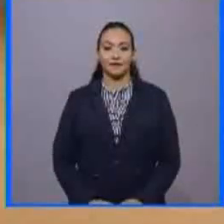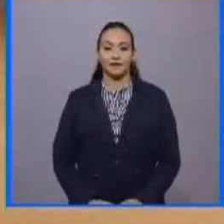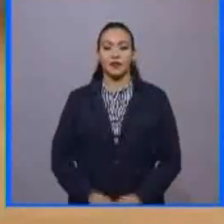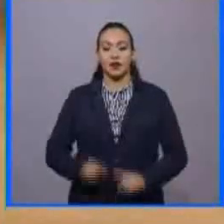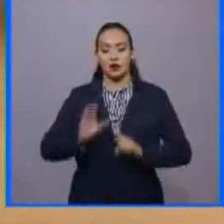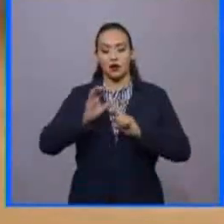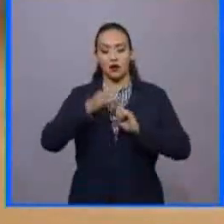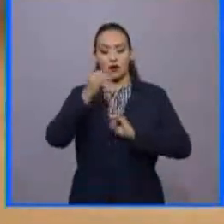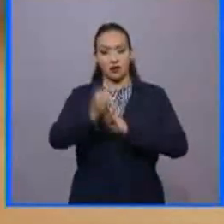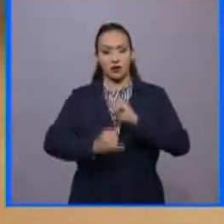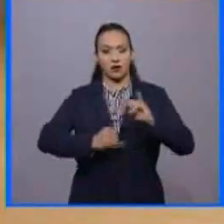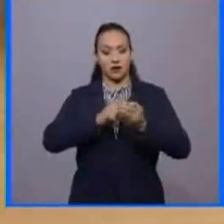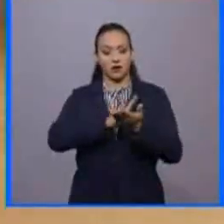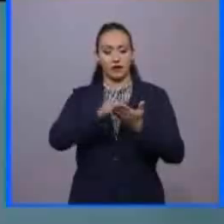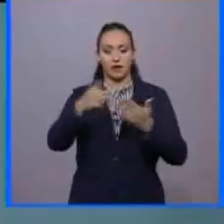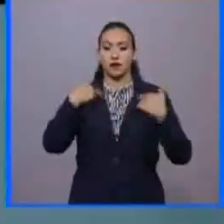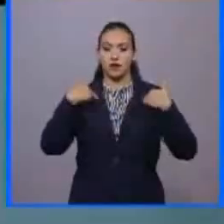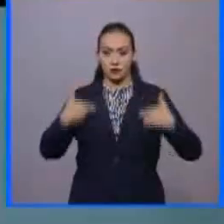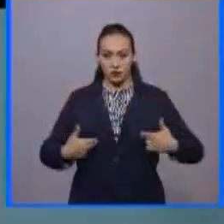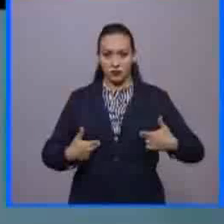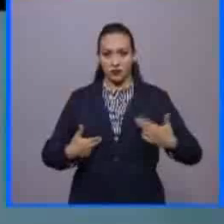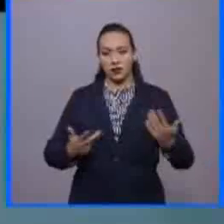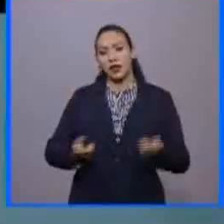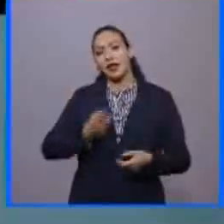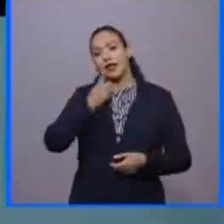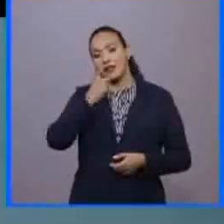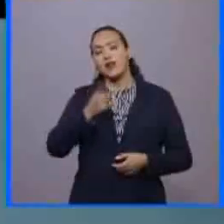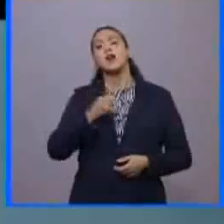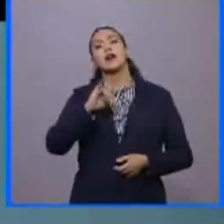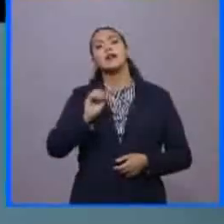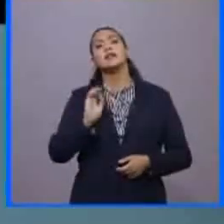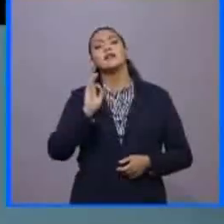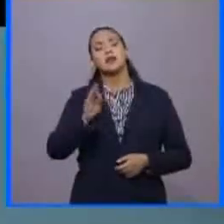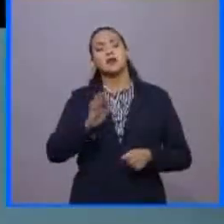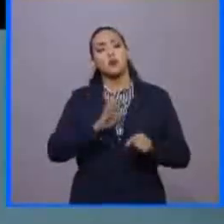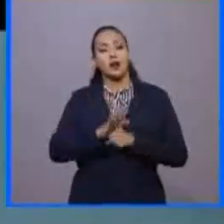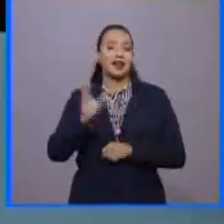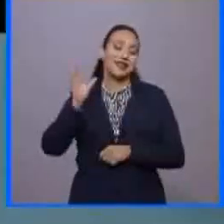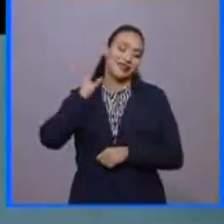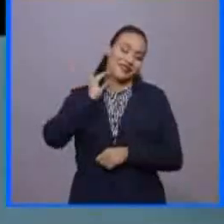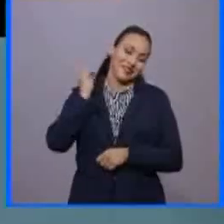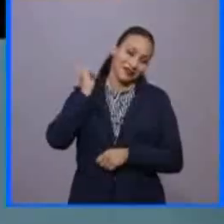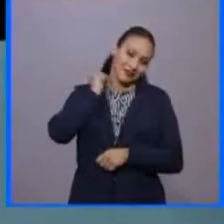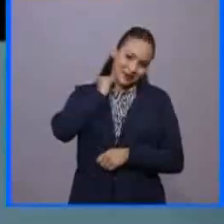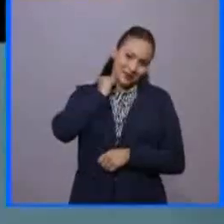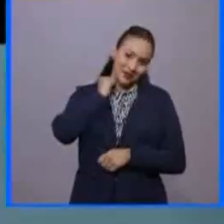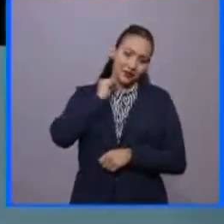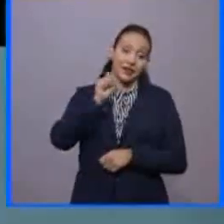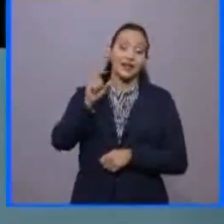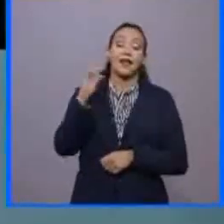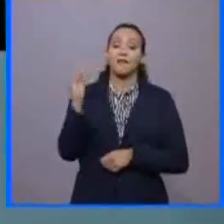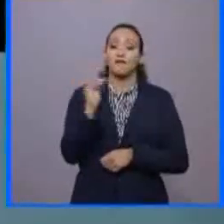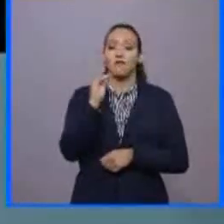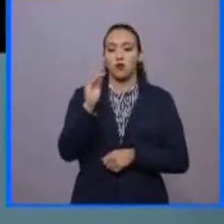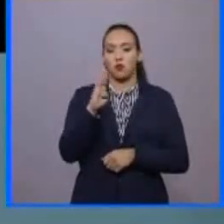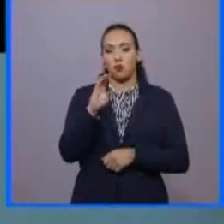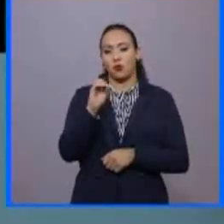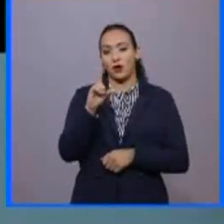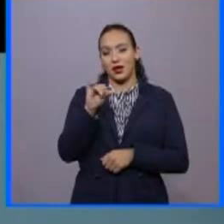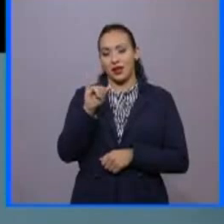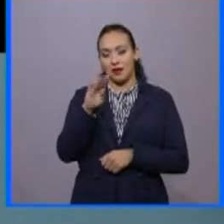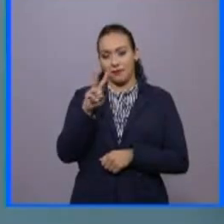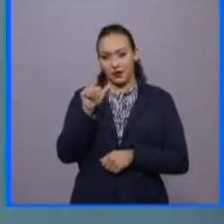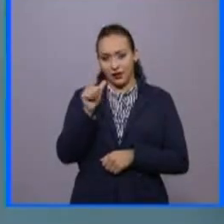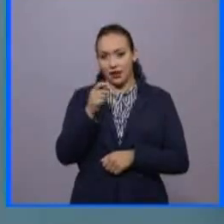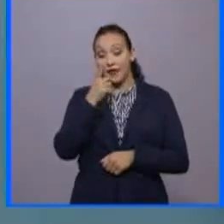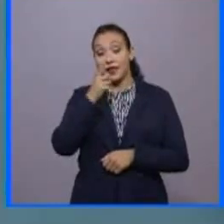La Comisión Interamericana de Derechos Humanos saludó la aprobación en la Cámara de Senadores de Bolivia del proyecto que